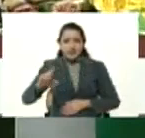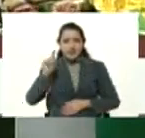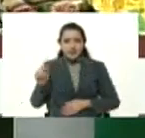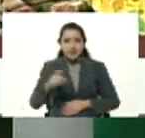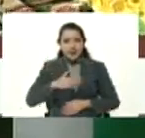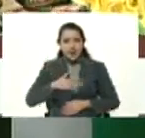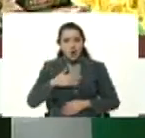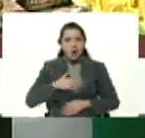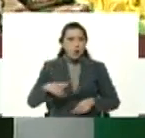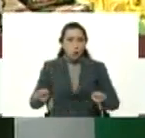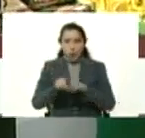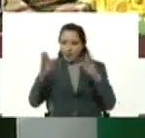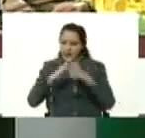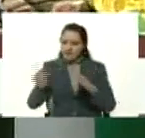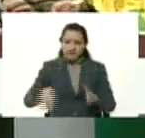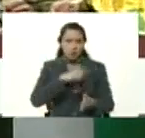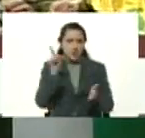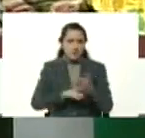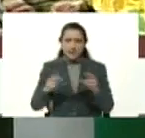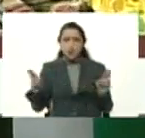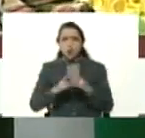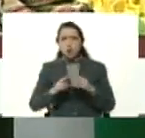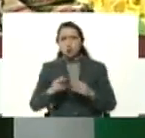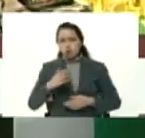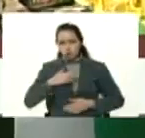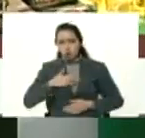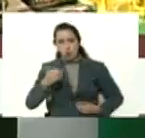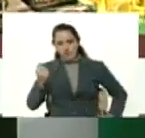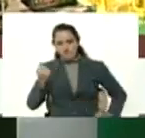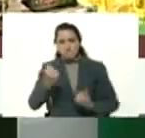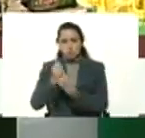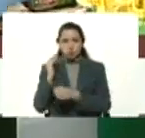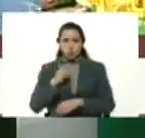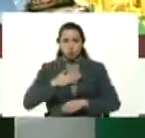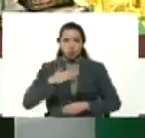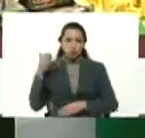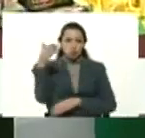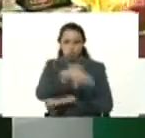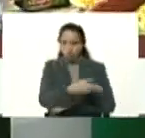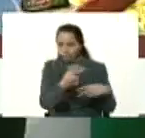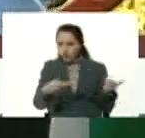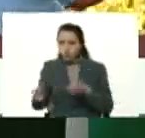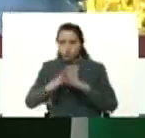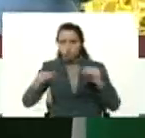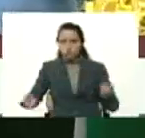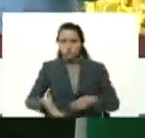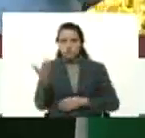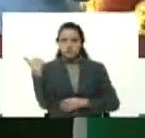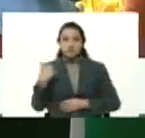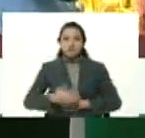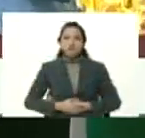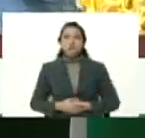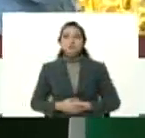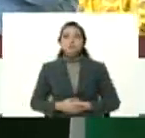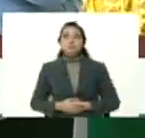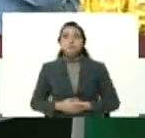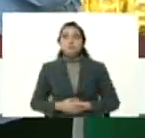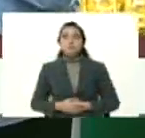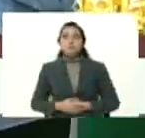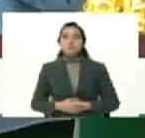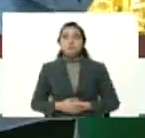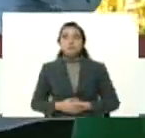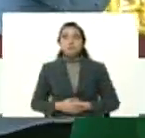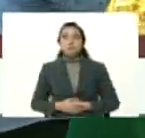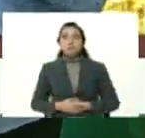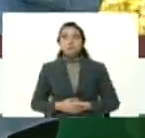casa, pues, durante 3 años. Bueno. Cuenten conmigo, vamos para el CCT. Los invito para el CCT. Muchas gracias. Tony. Suerte.